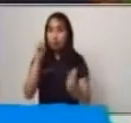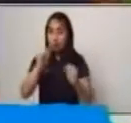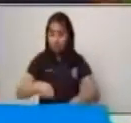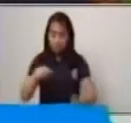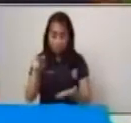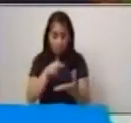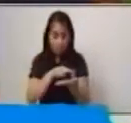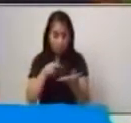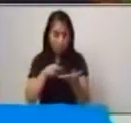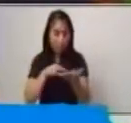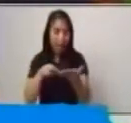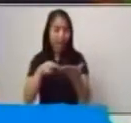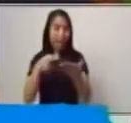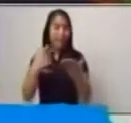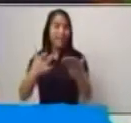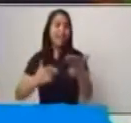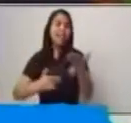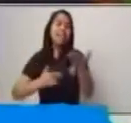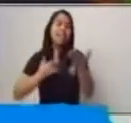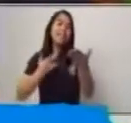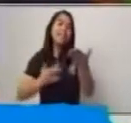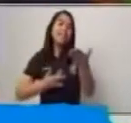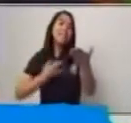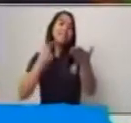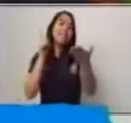ese poema?